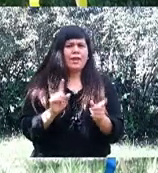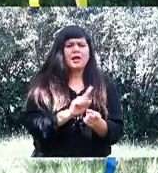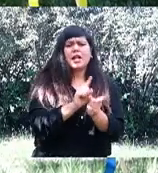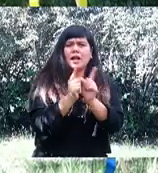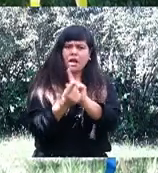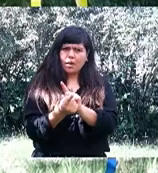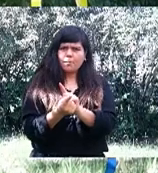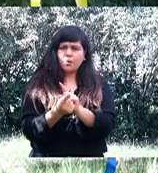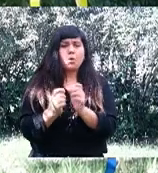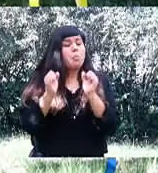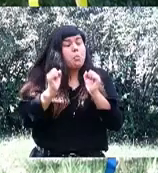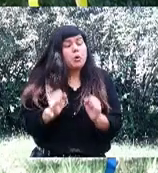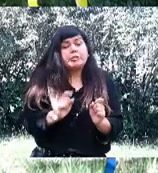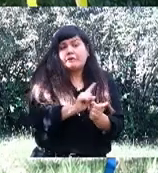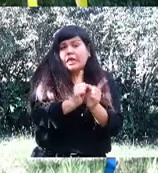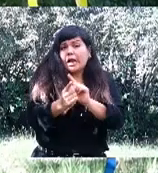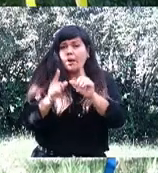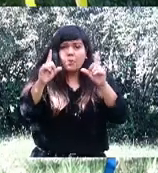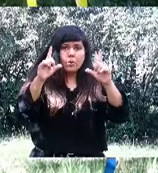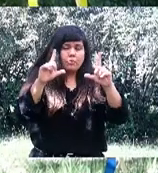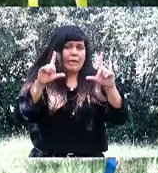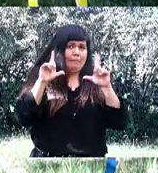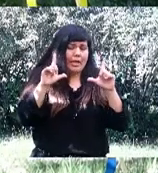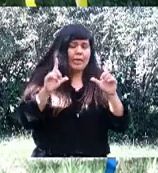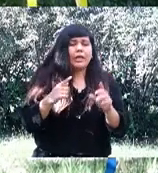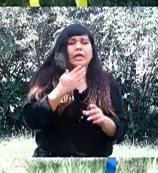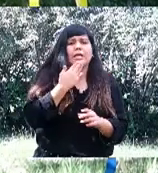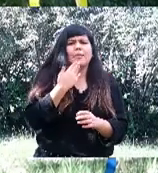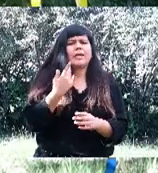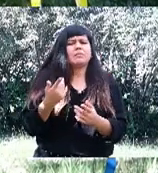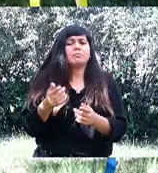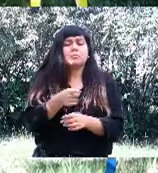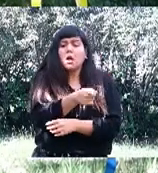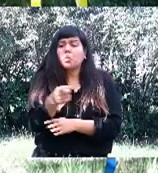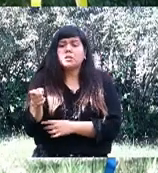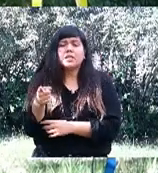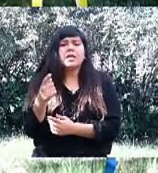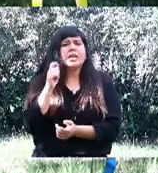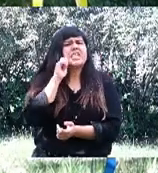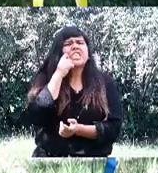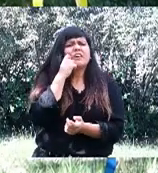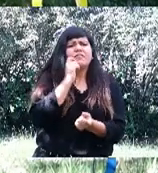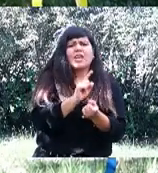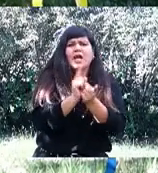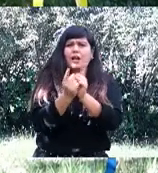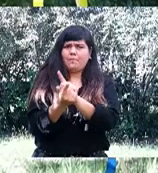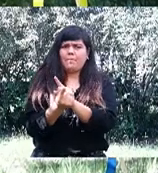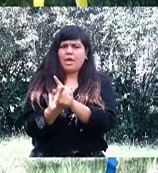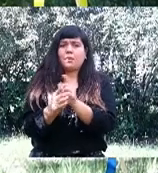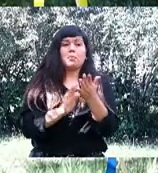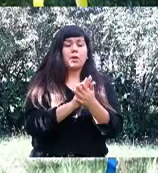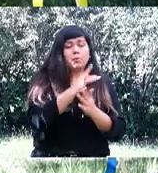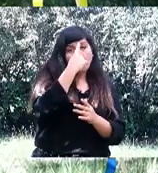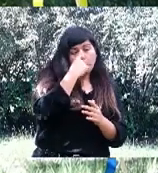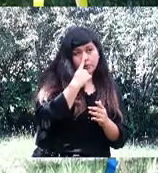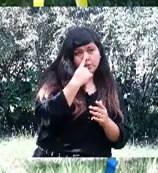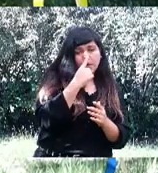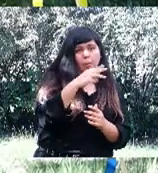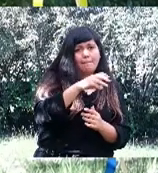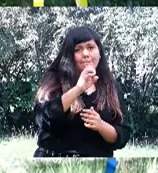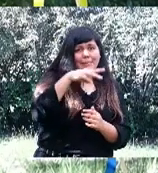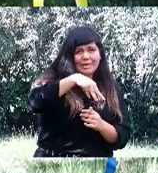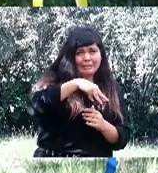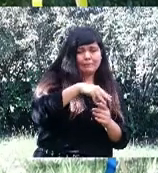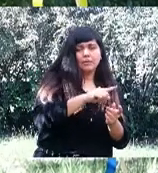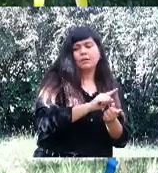cambio sobre la posibilidad de un cambio de imagen y sobre lo que qué es lo que significaba eh cambiar a de de ser solo el museo interactivo mirador sino